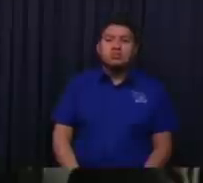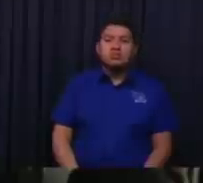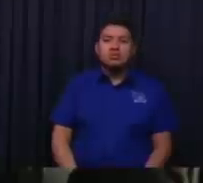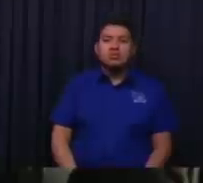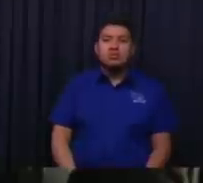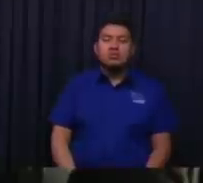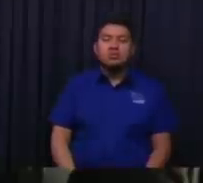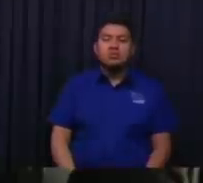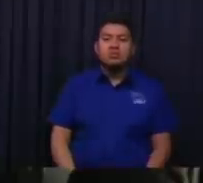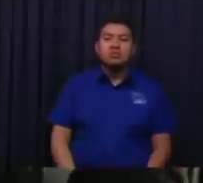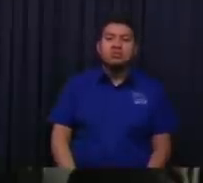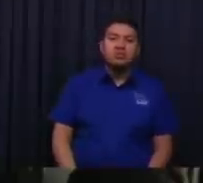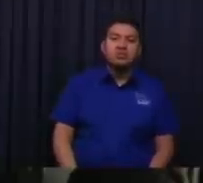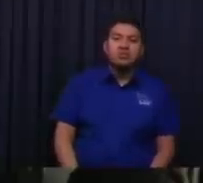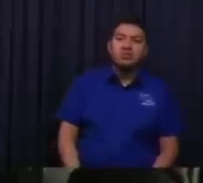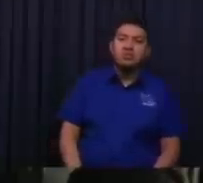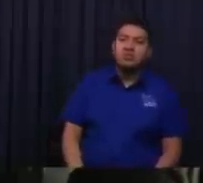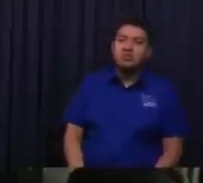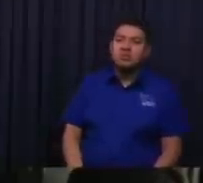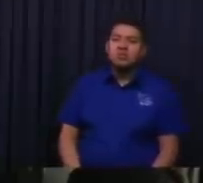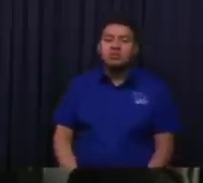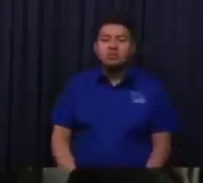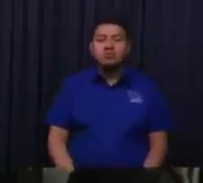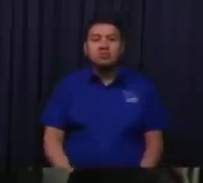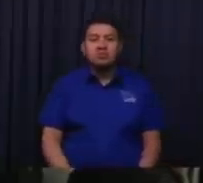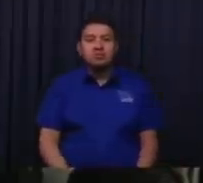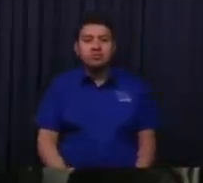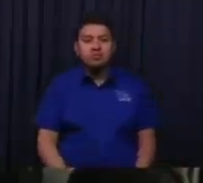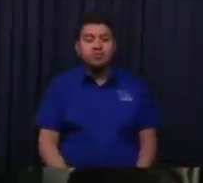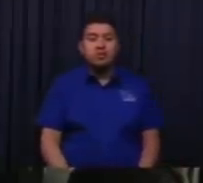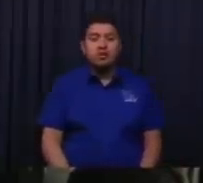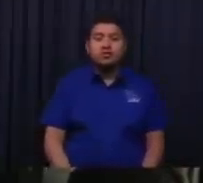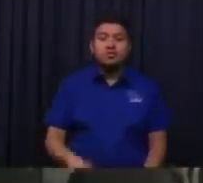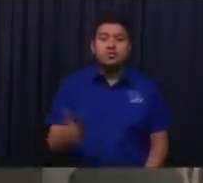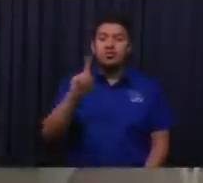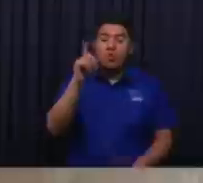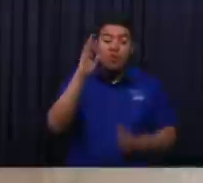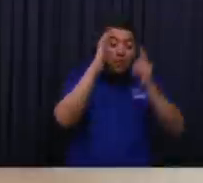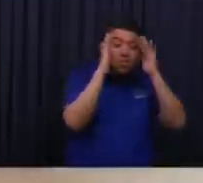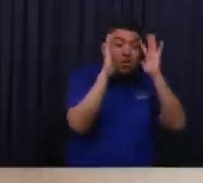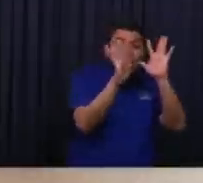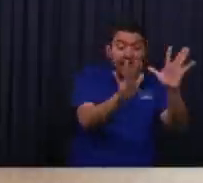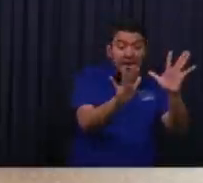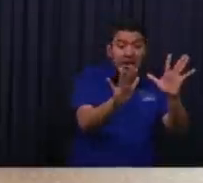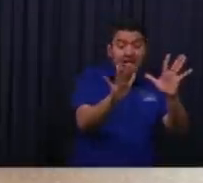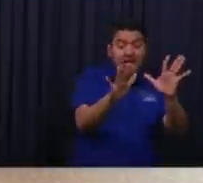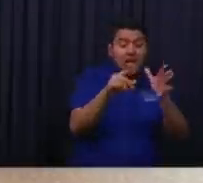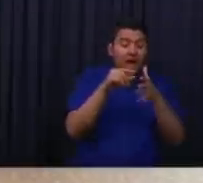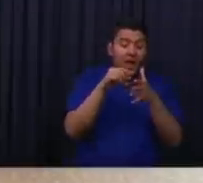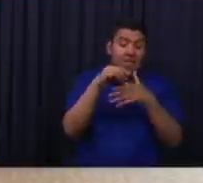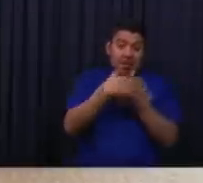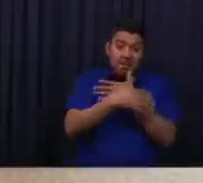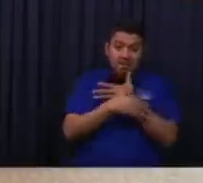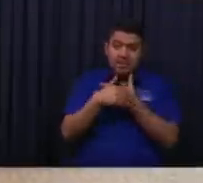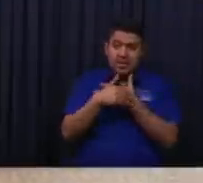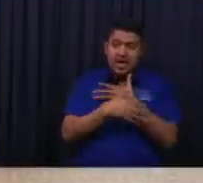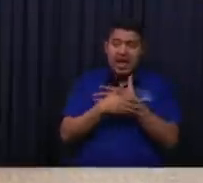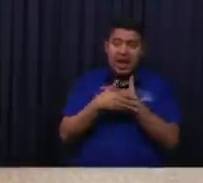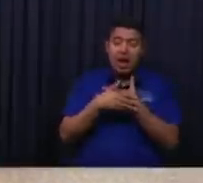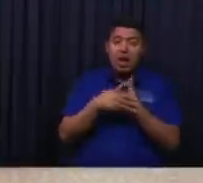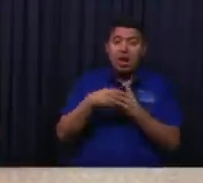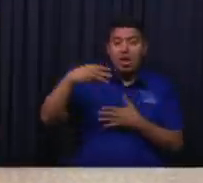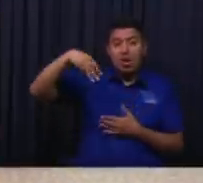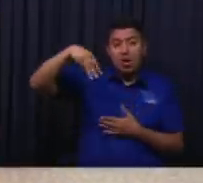Mire lo que dice, vamos a ver. No os fijéis en que soy morena, porque el sol me ha quemado.